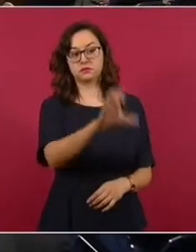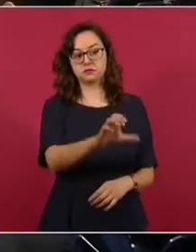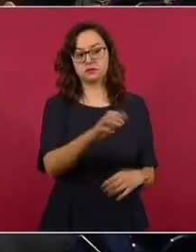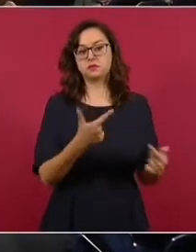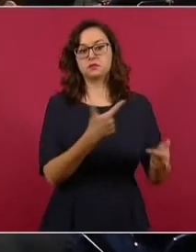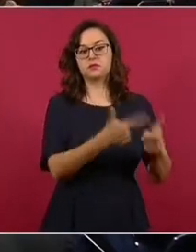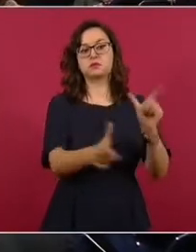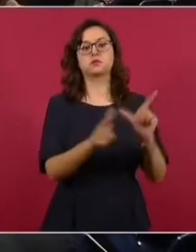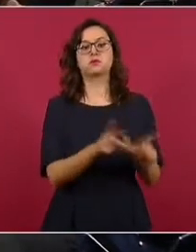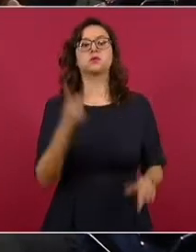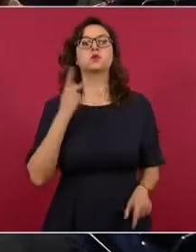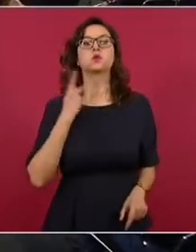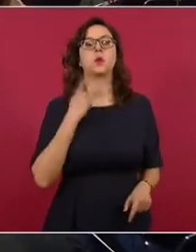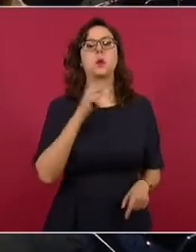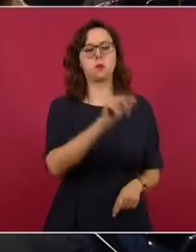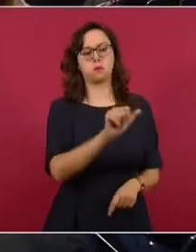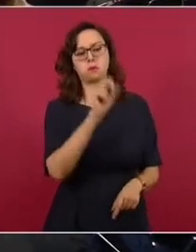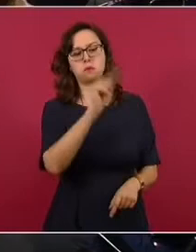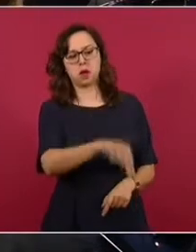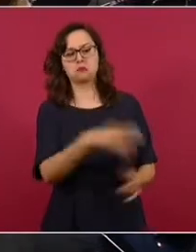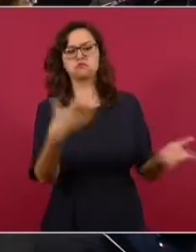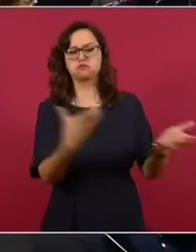que es